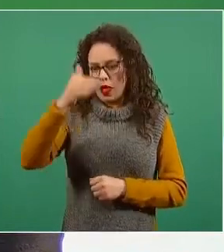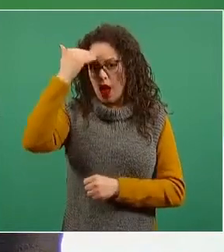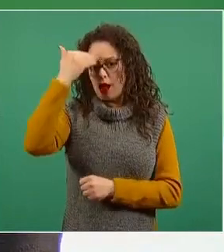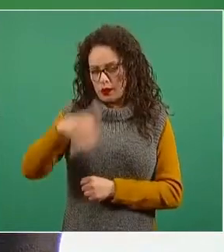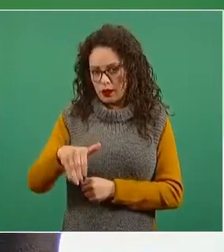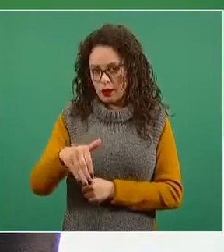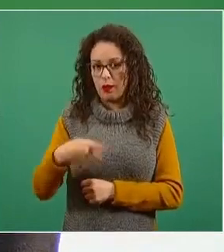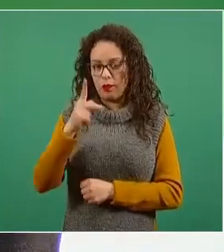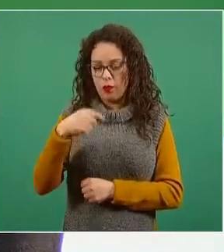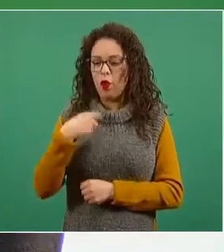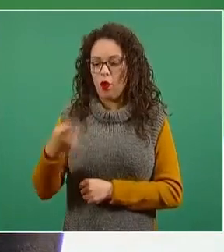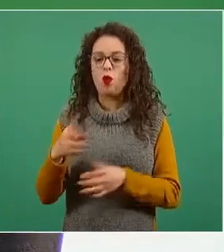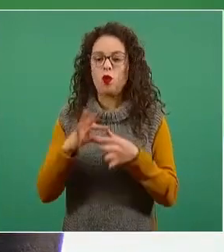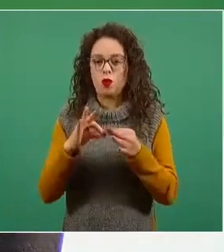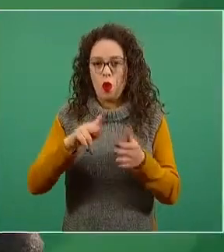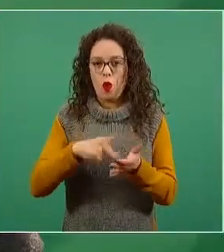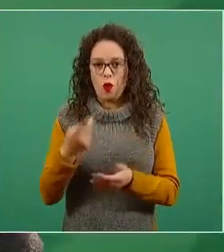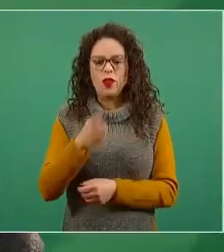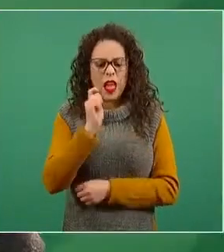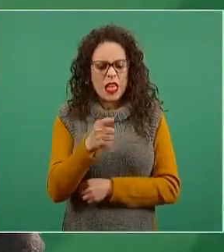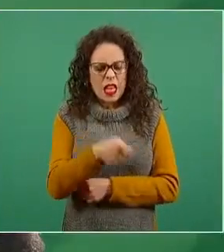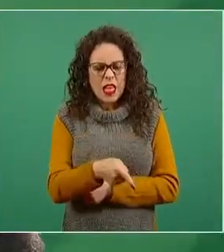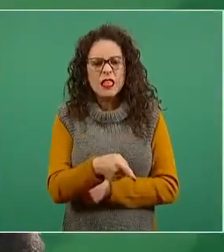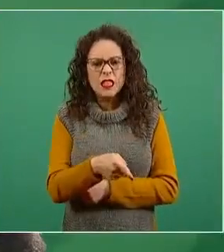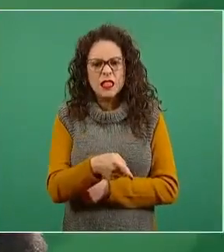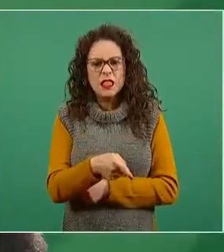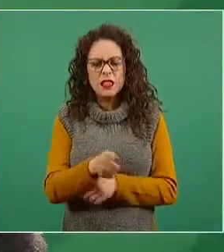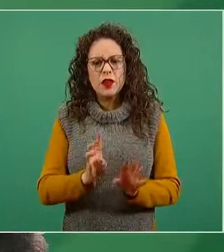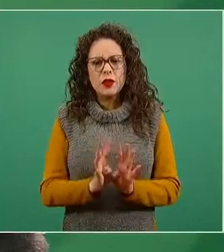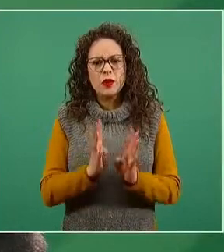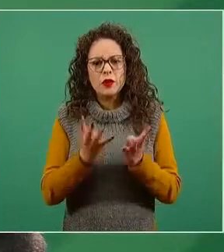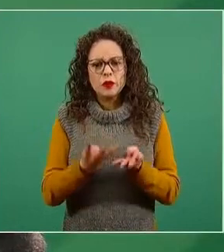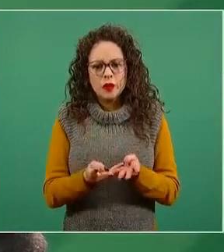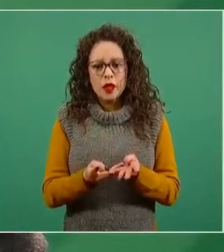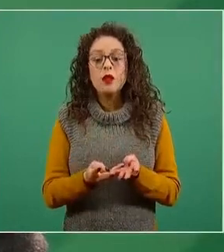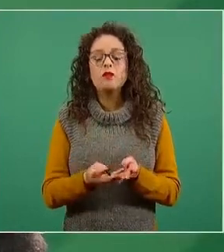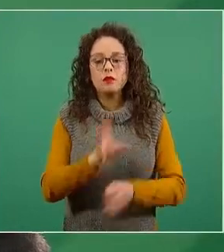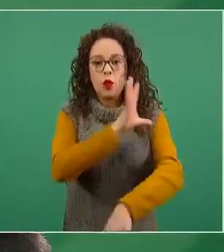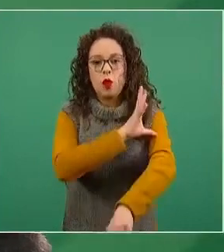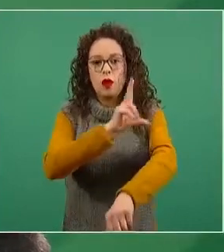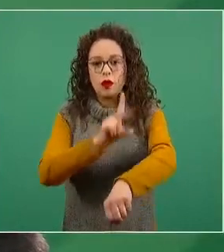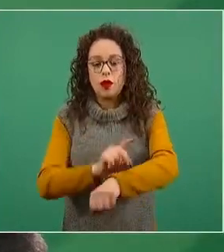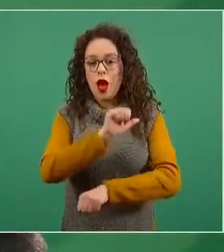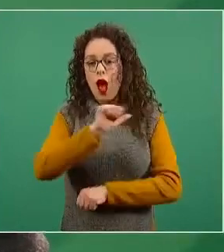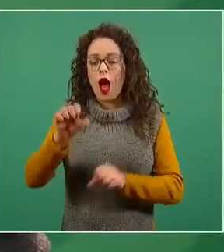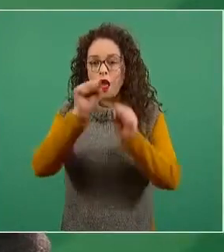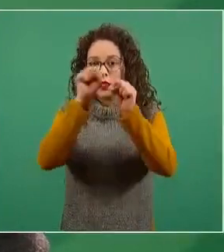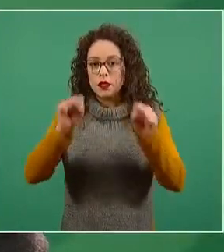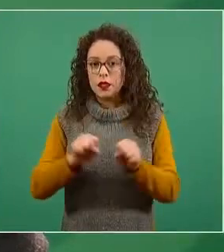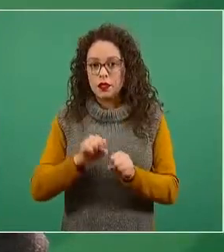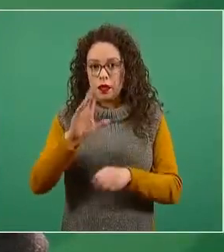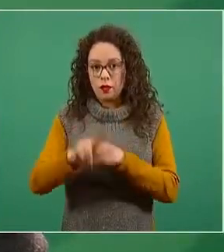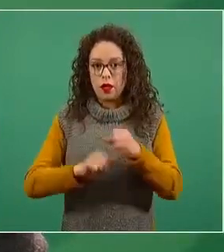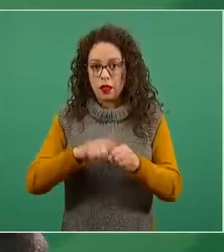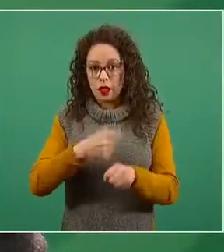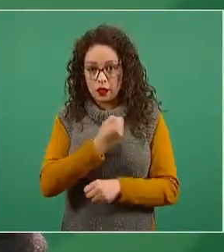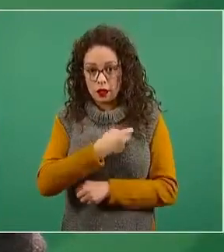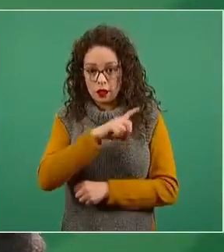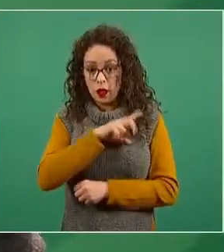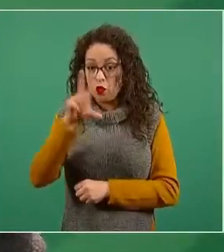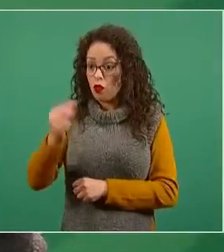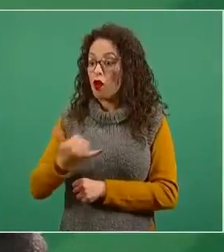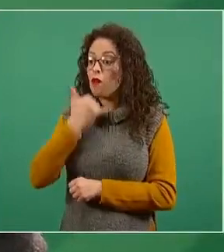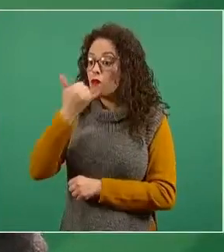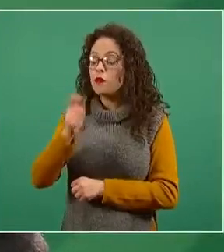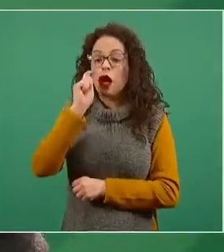Consejo Nacional de Salud es un órgano de coordinación del Sistema Nacional de Salud. No confundirlo con el Consejo de